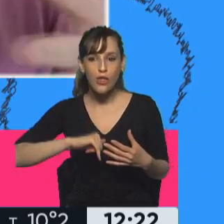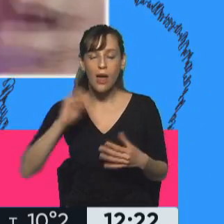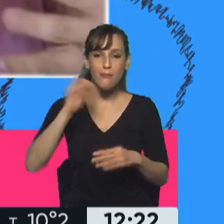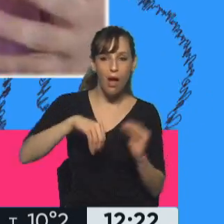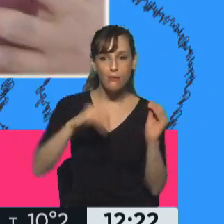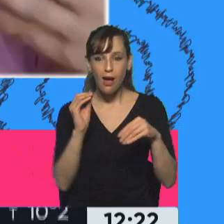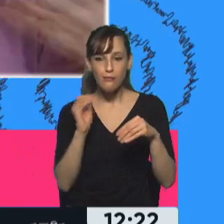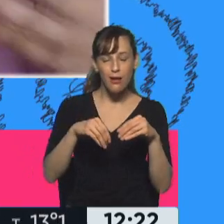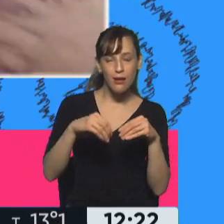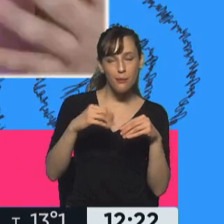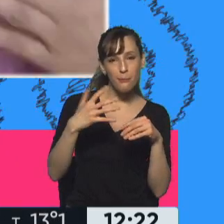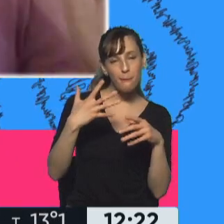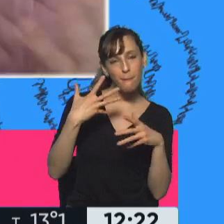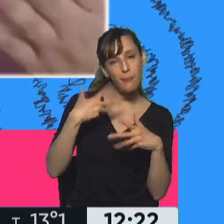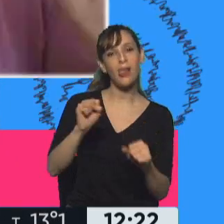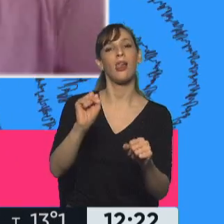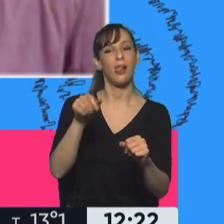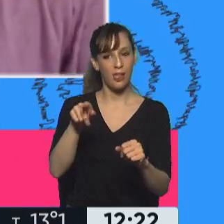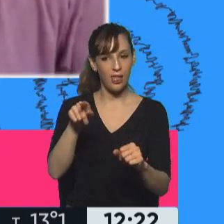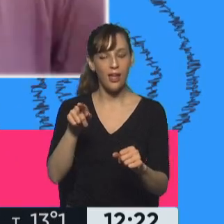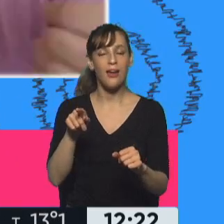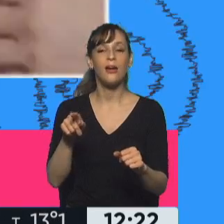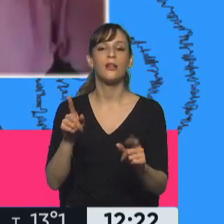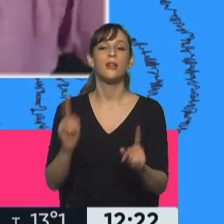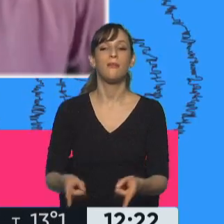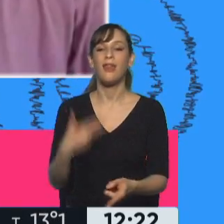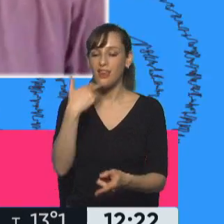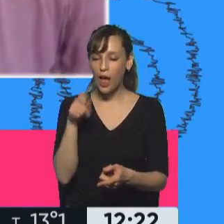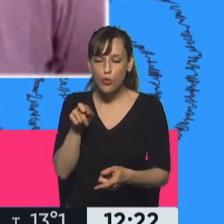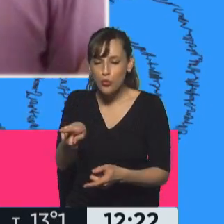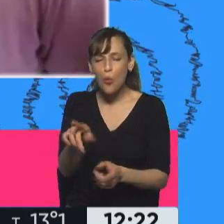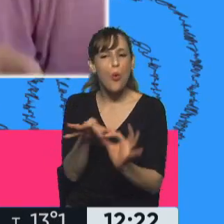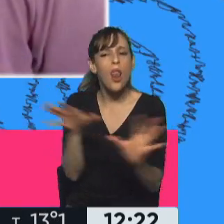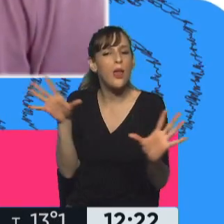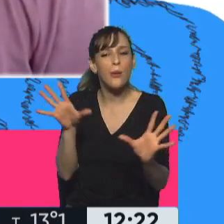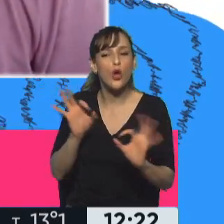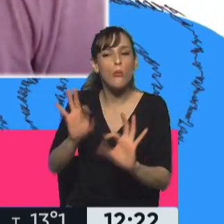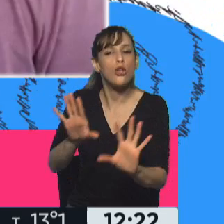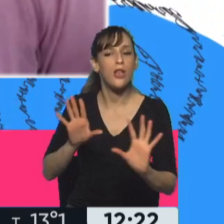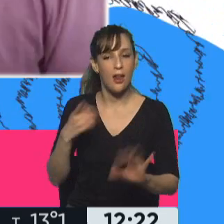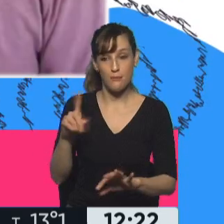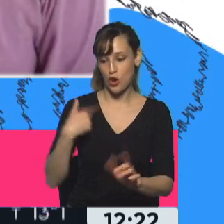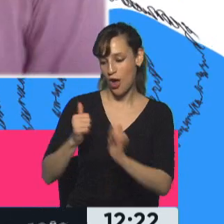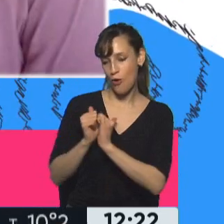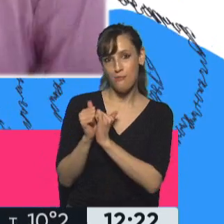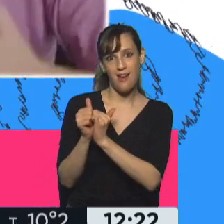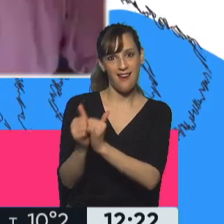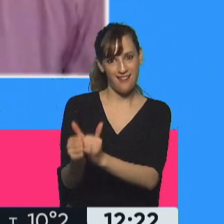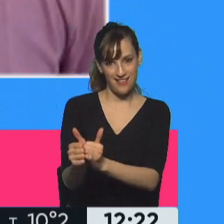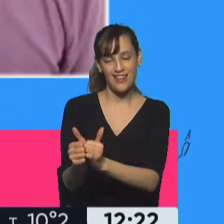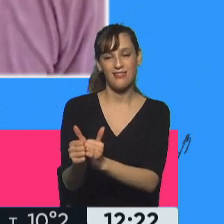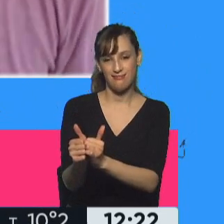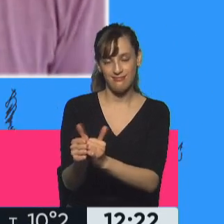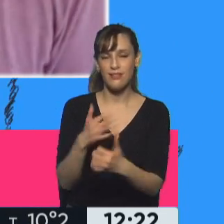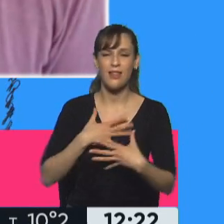nuevo y nada, dejándola libre también, ¿no? Que ella elija lo que quiera hacer, pero acompañándola de cerquita y nada,